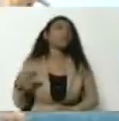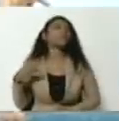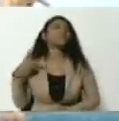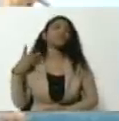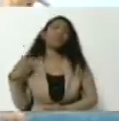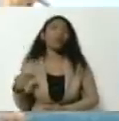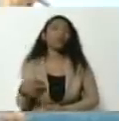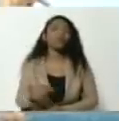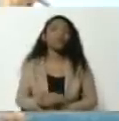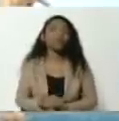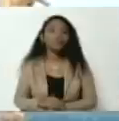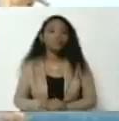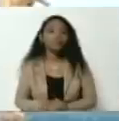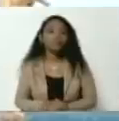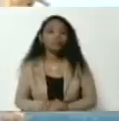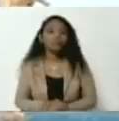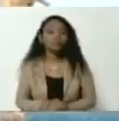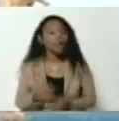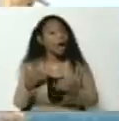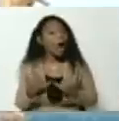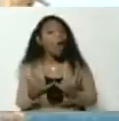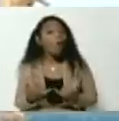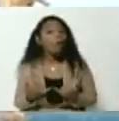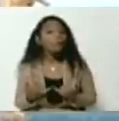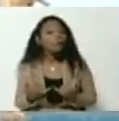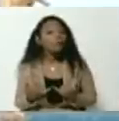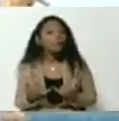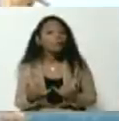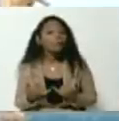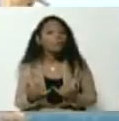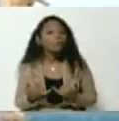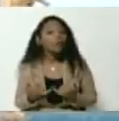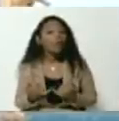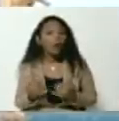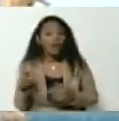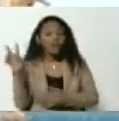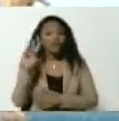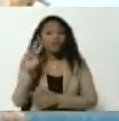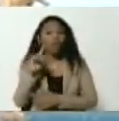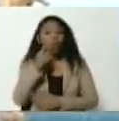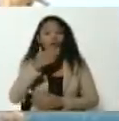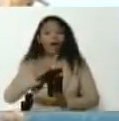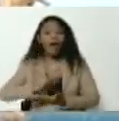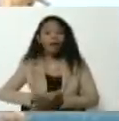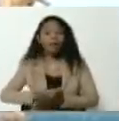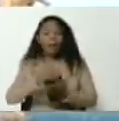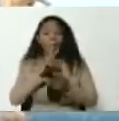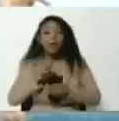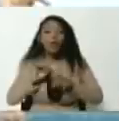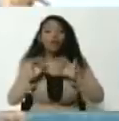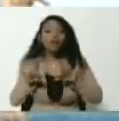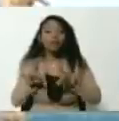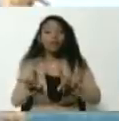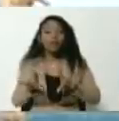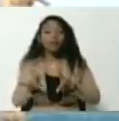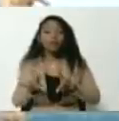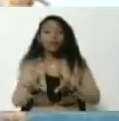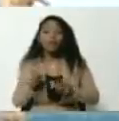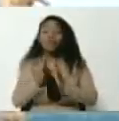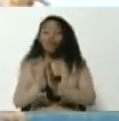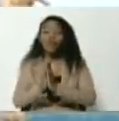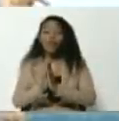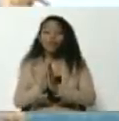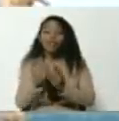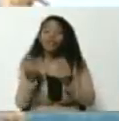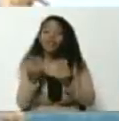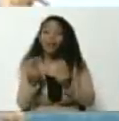No quiso. Y ahora, cuando Venezuela envía una carta al Banco de Inglaterra y le dice, por favor, de